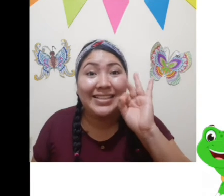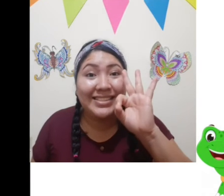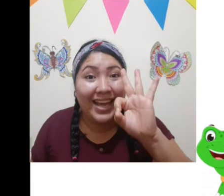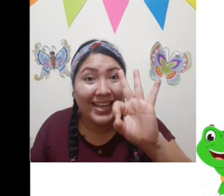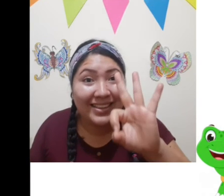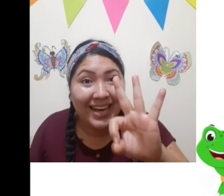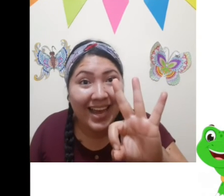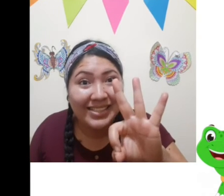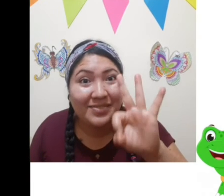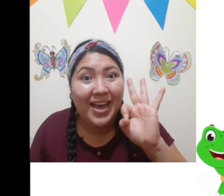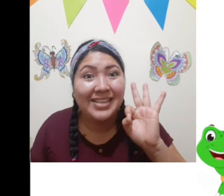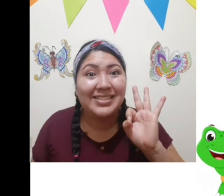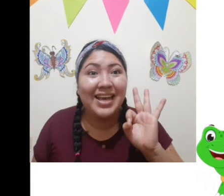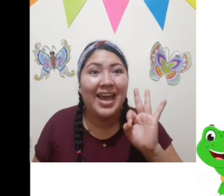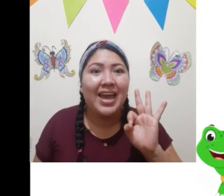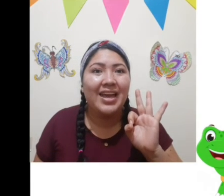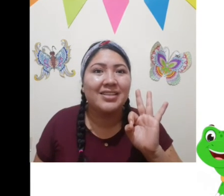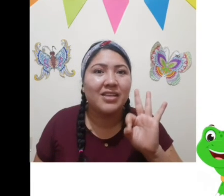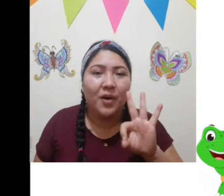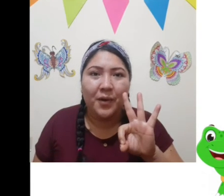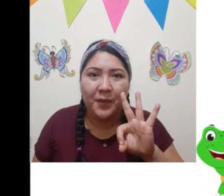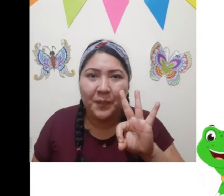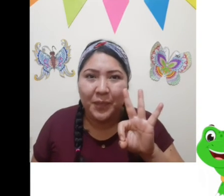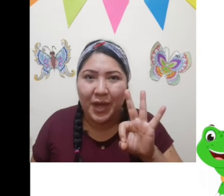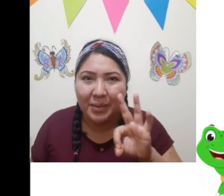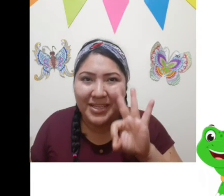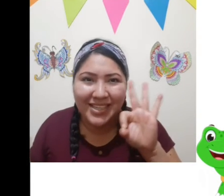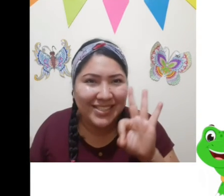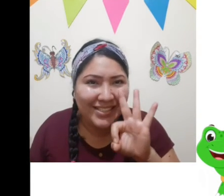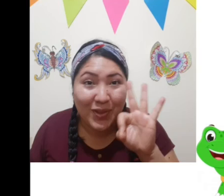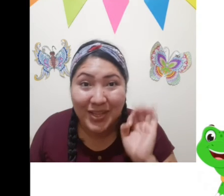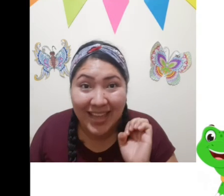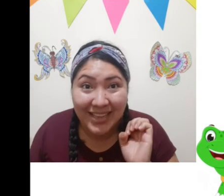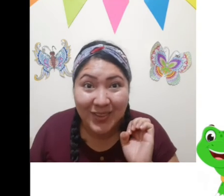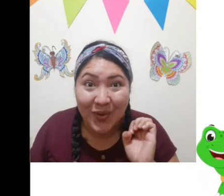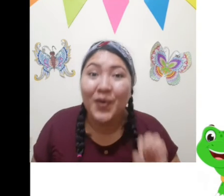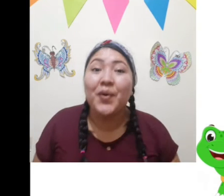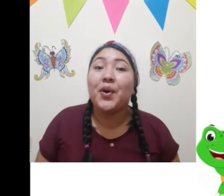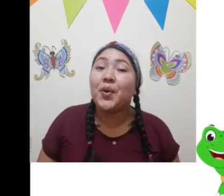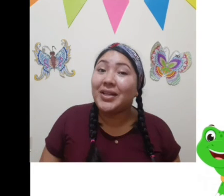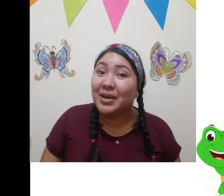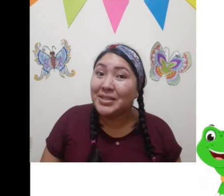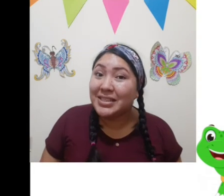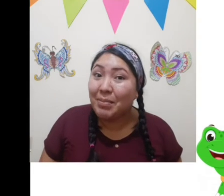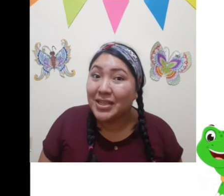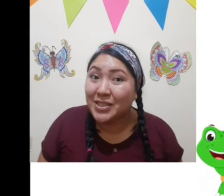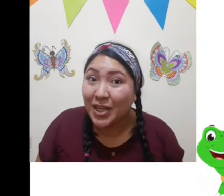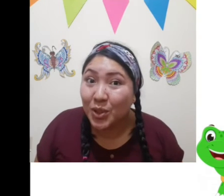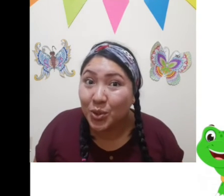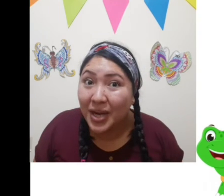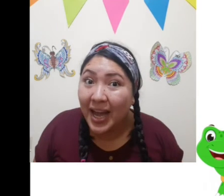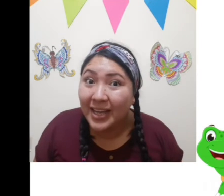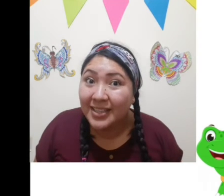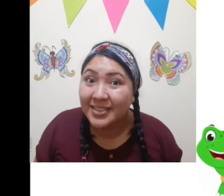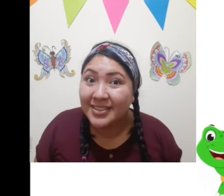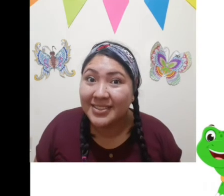celeste tres veces a ver si has estado atento cuantas veces apareció